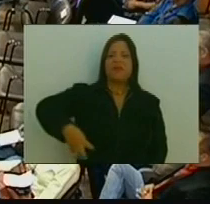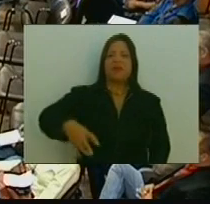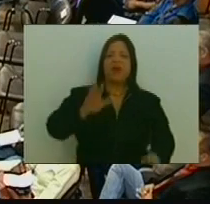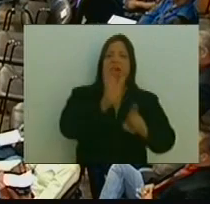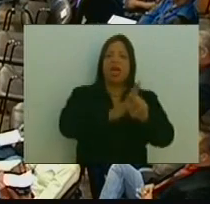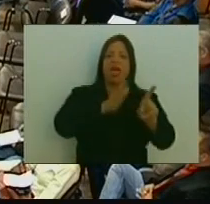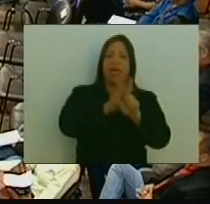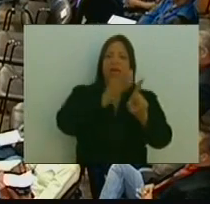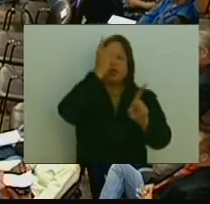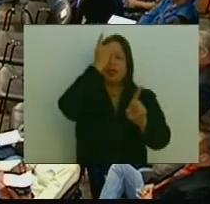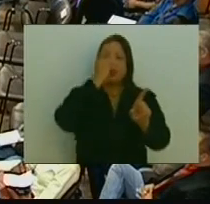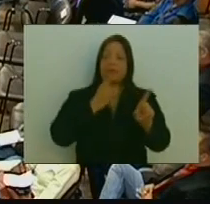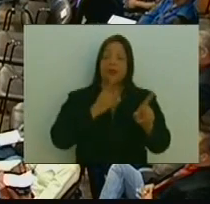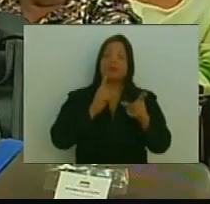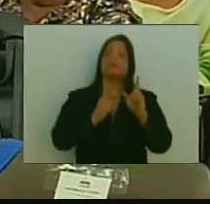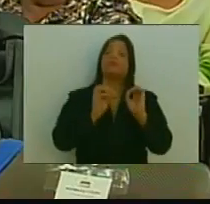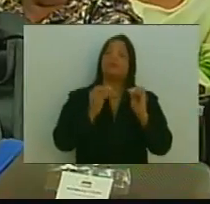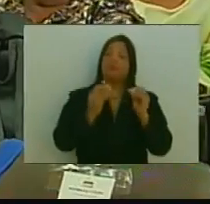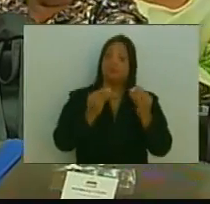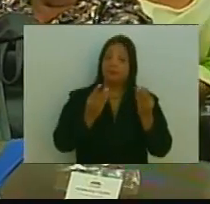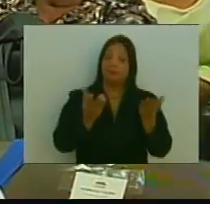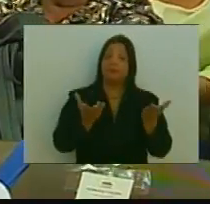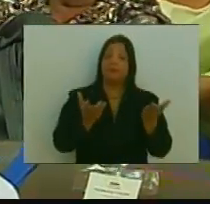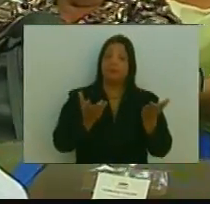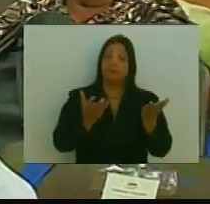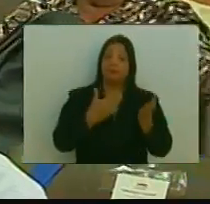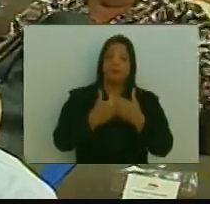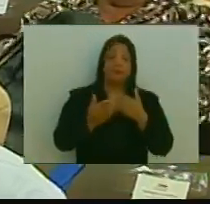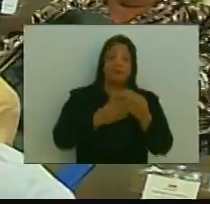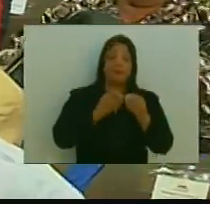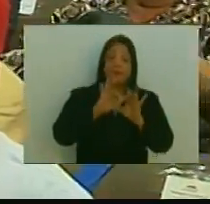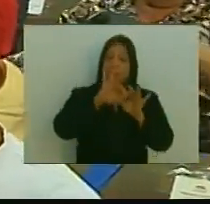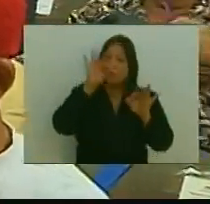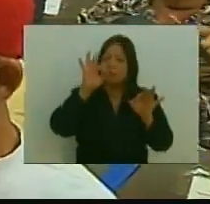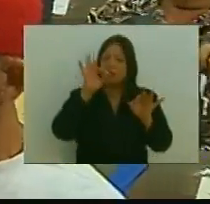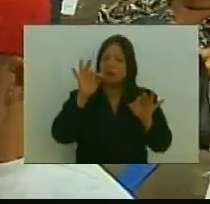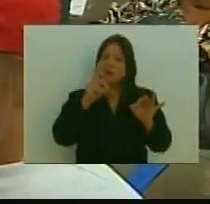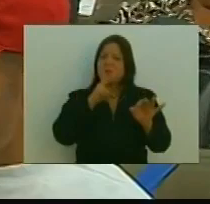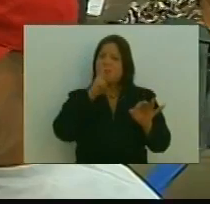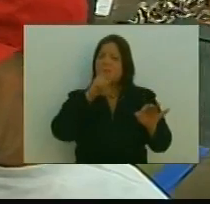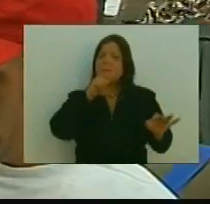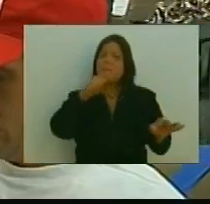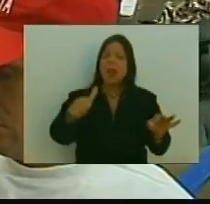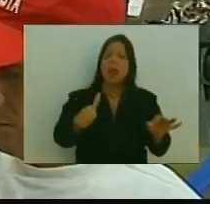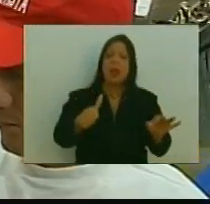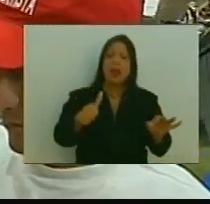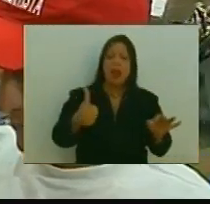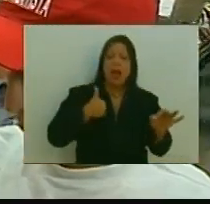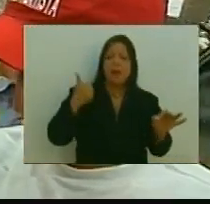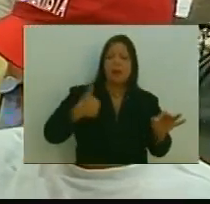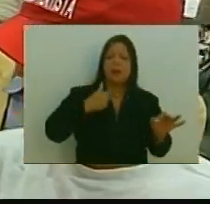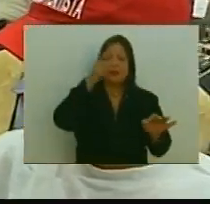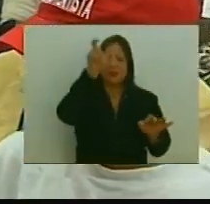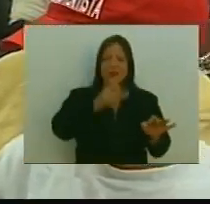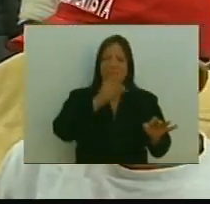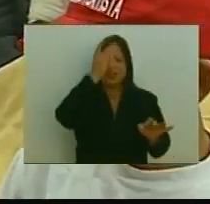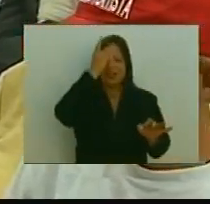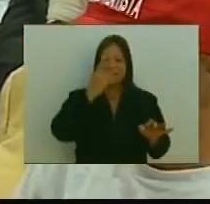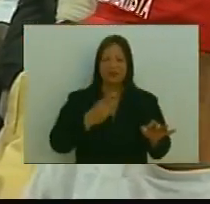siquiera tenían discapacidad, pero que aunque las hubiesen tenido, ese no era el espíritu que debía tener una lucha como